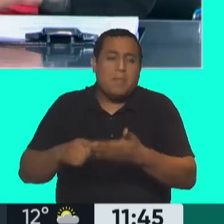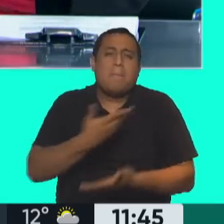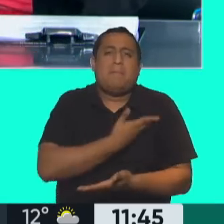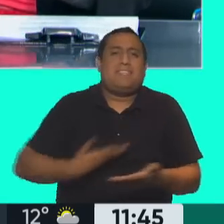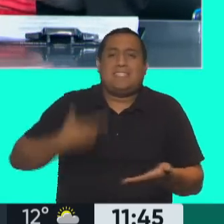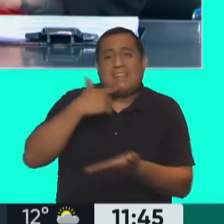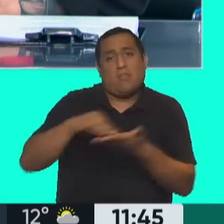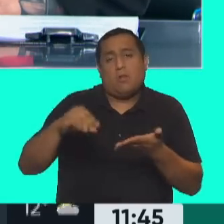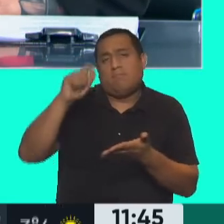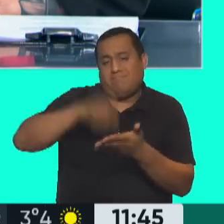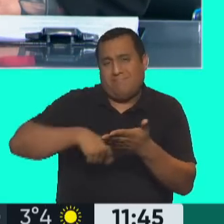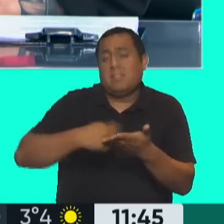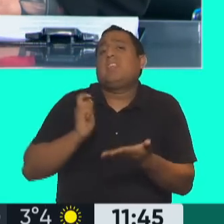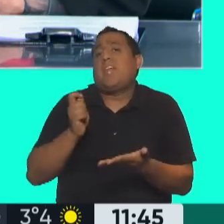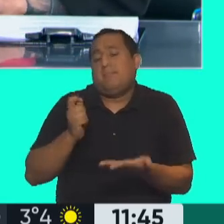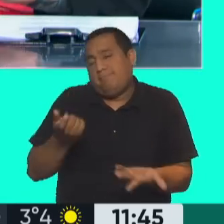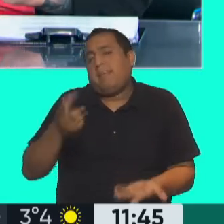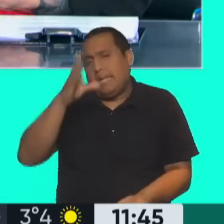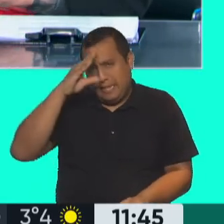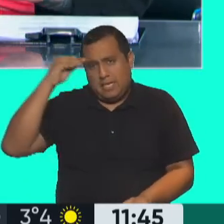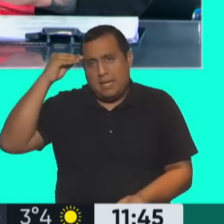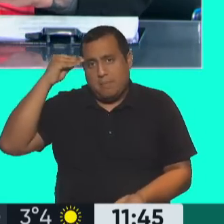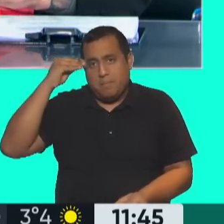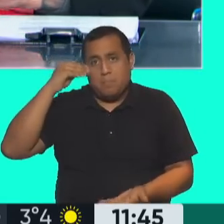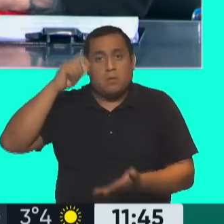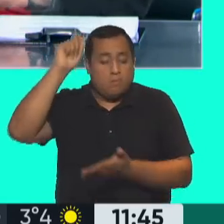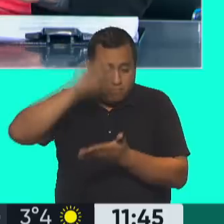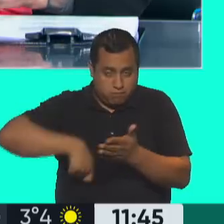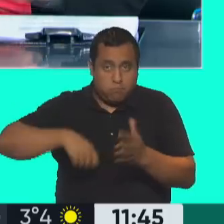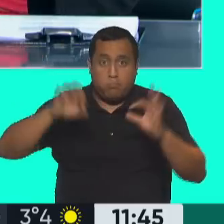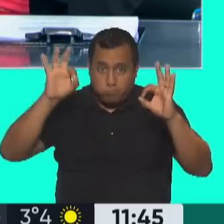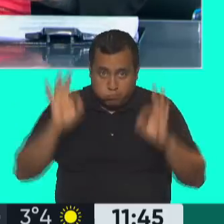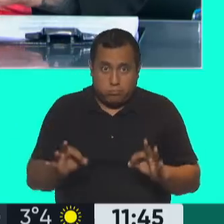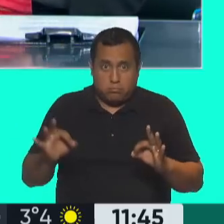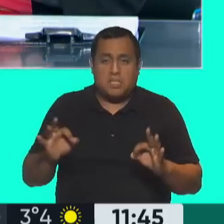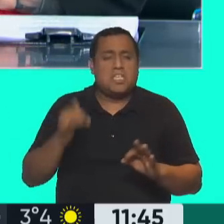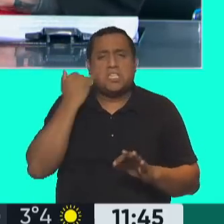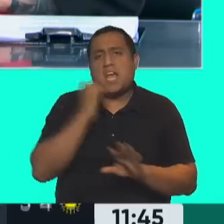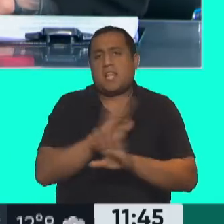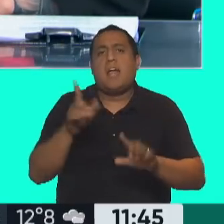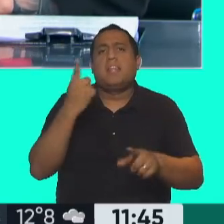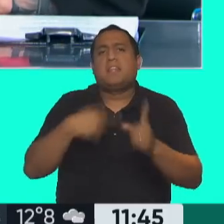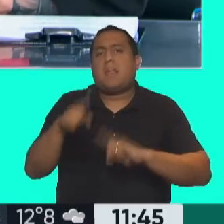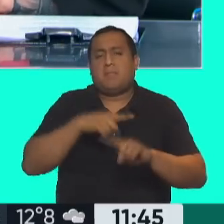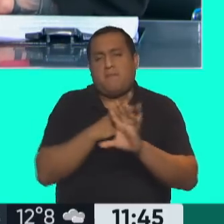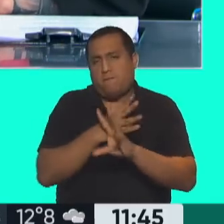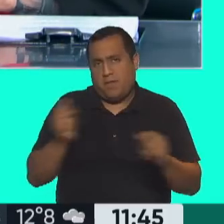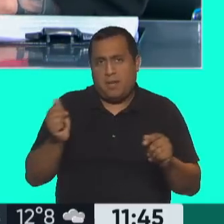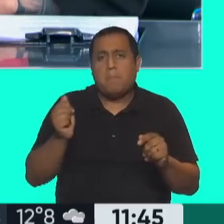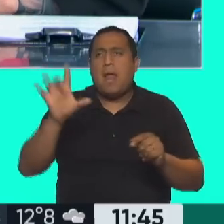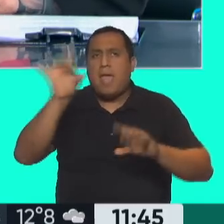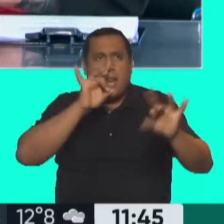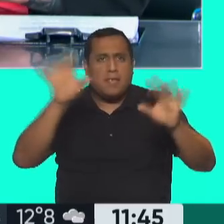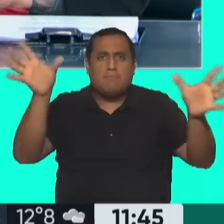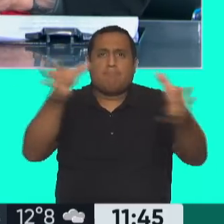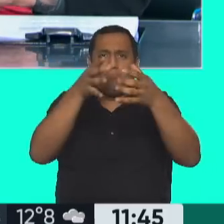de Senadores, Cristina Fernández de Kirchner, y con esa nota finalmente se termina ahí el trámite de la representación parlamentaria en el